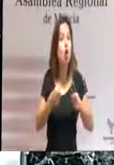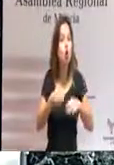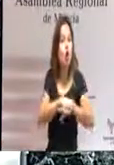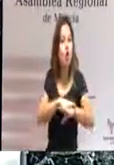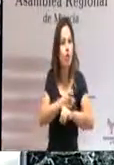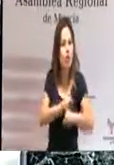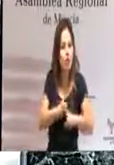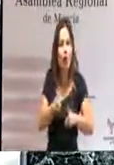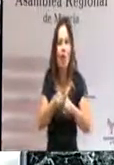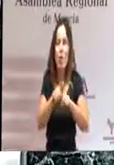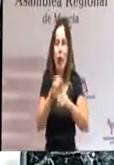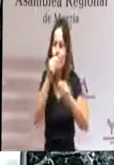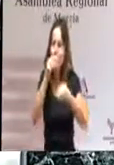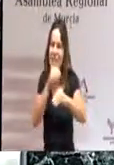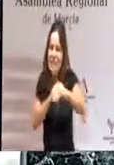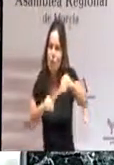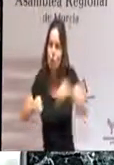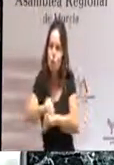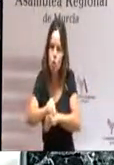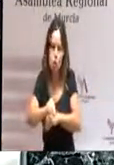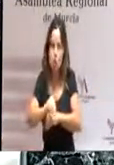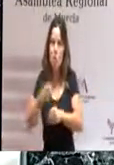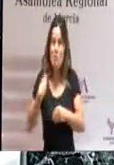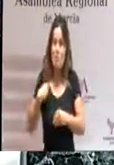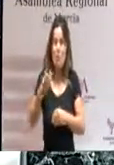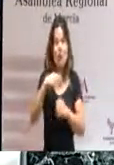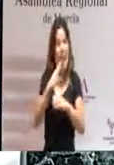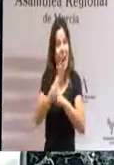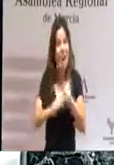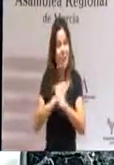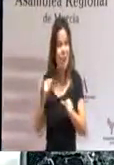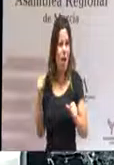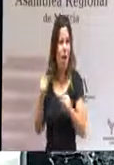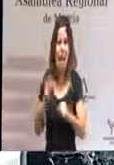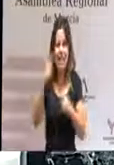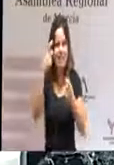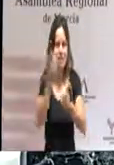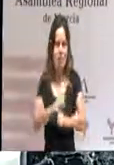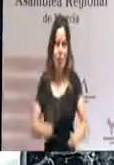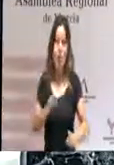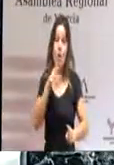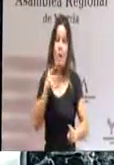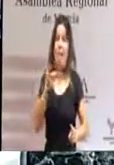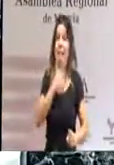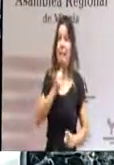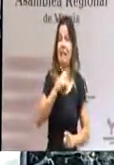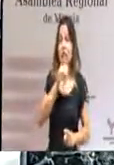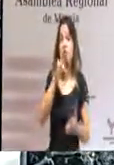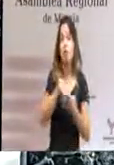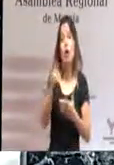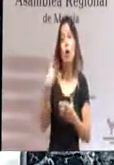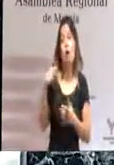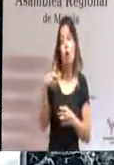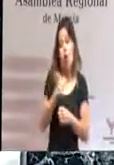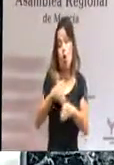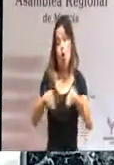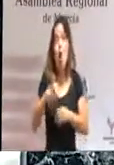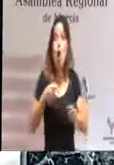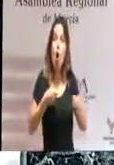de suplantarlo como están intentando toda la legislatura. Y lo paradójico es que cuando tienen que ejercer esa labor de